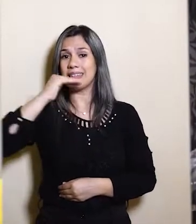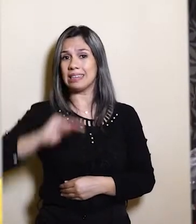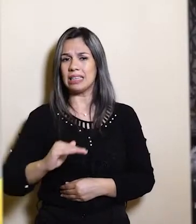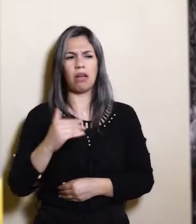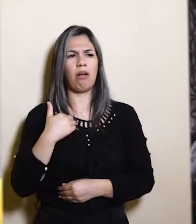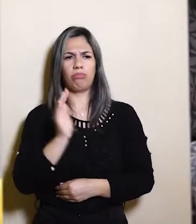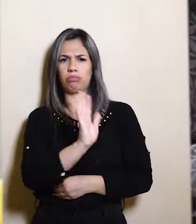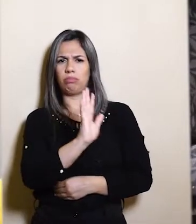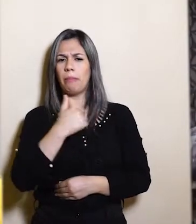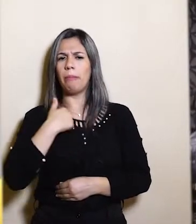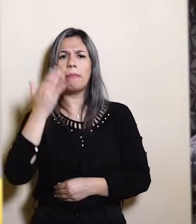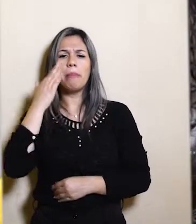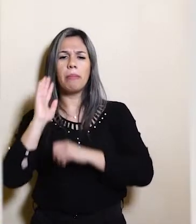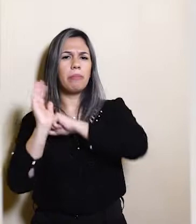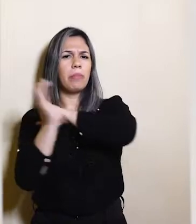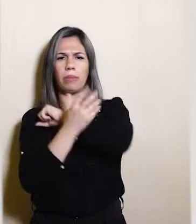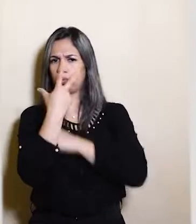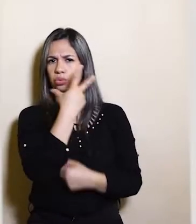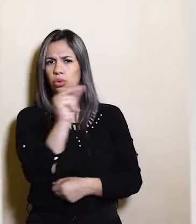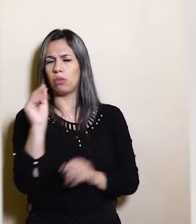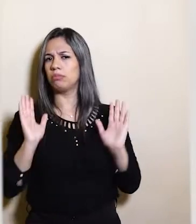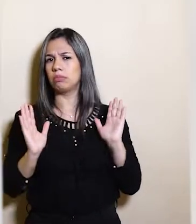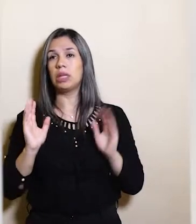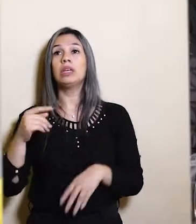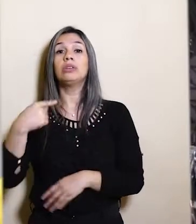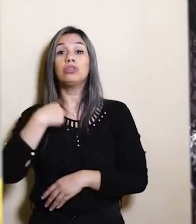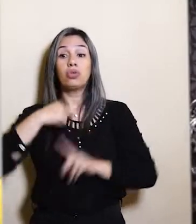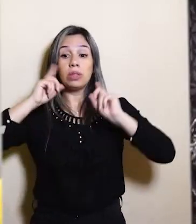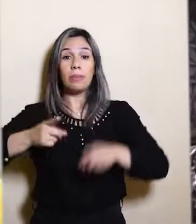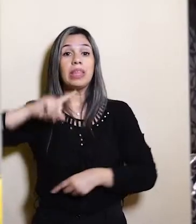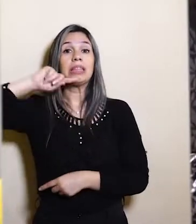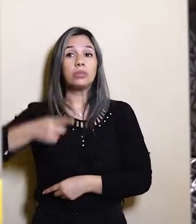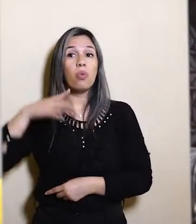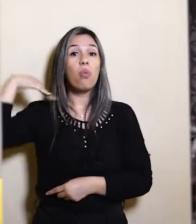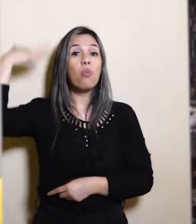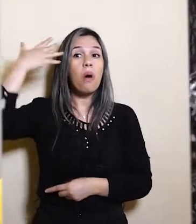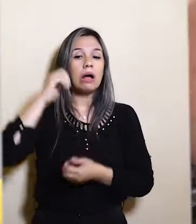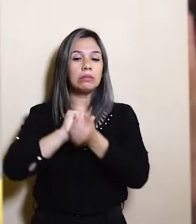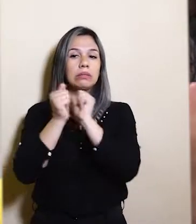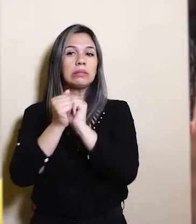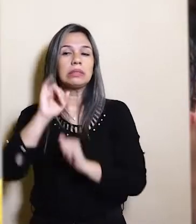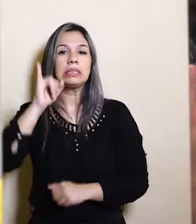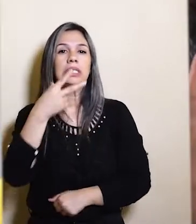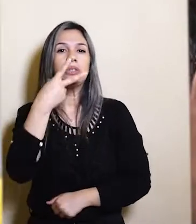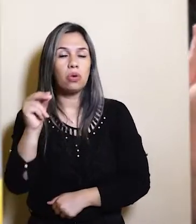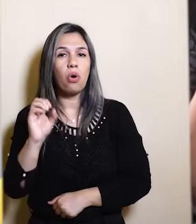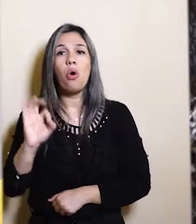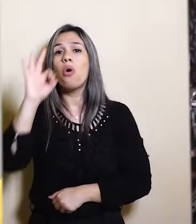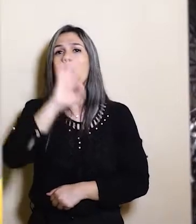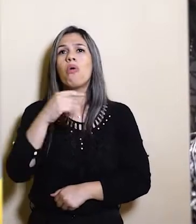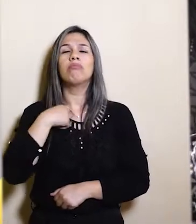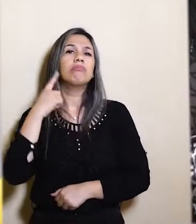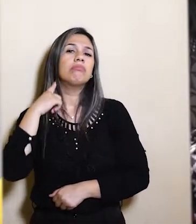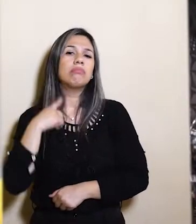ser madres, ellas pueden decidir cuándo cuántos cómo, hijos pueden tener. Claro. Que también pueden tener, ¿no?, desarrollar su sexualidad y su